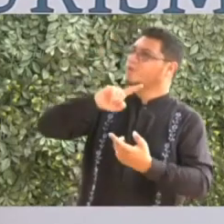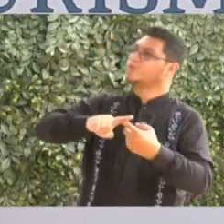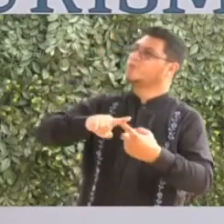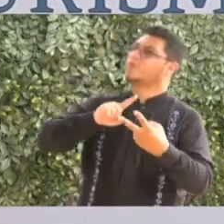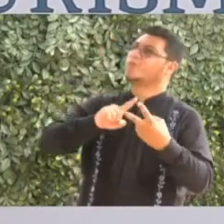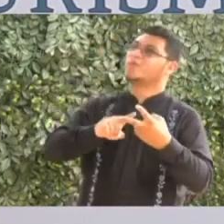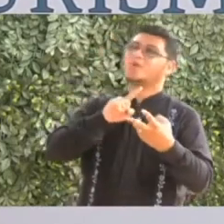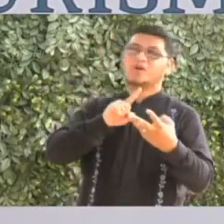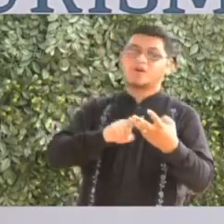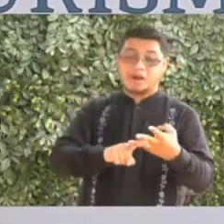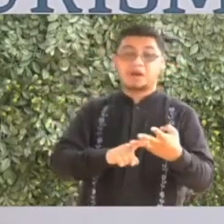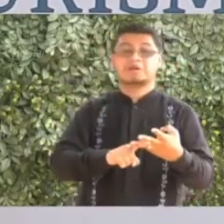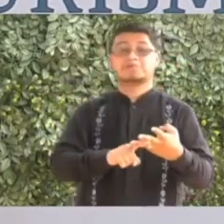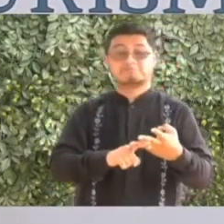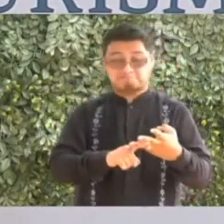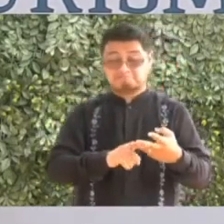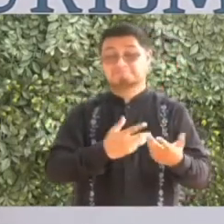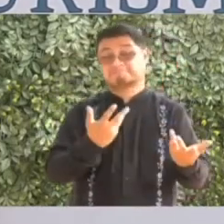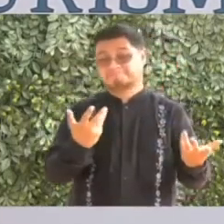Vamos a